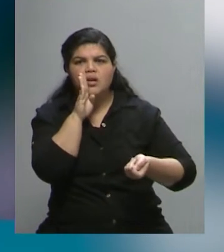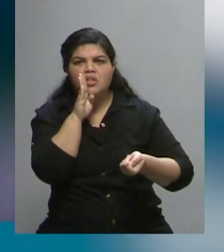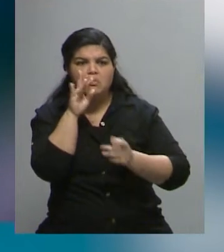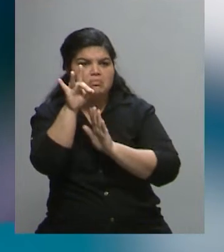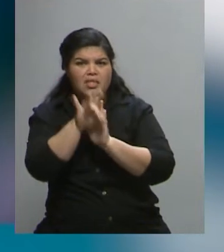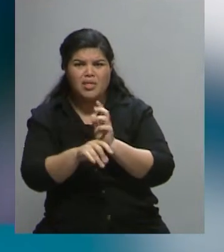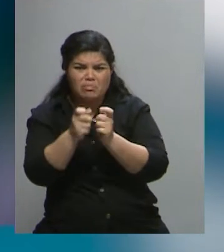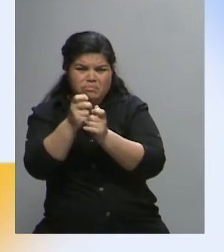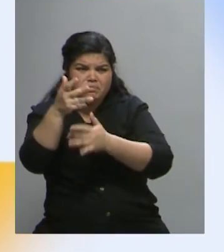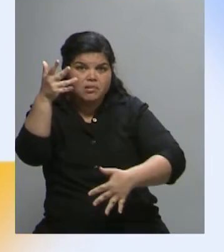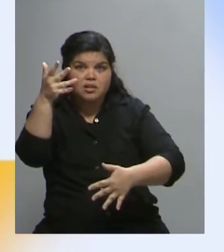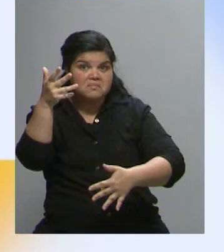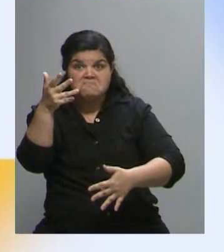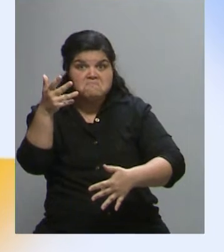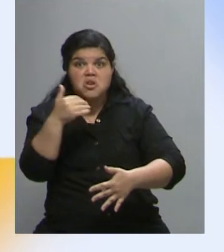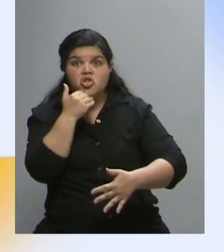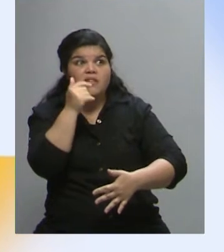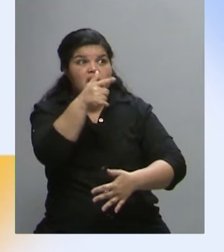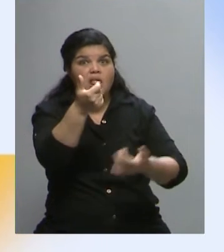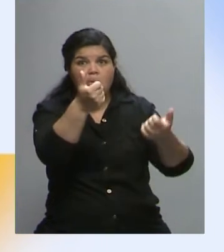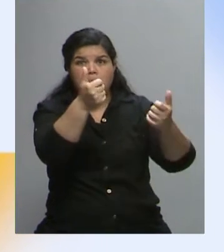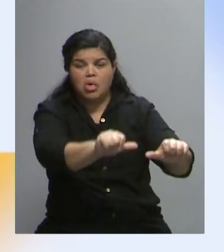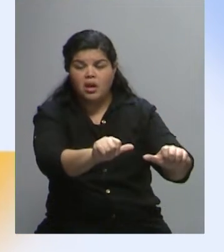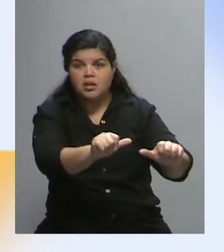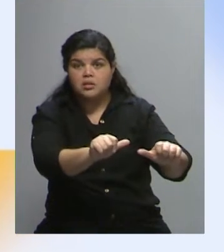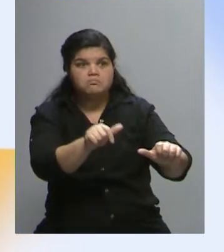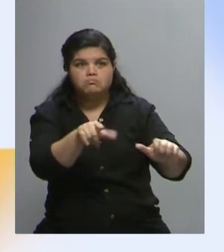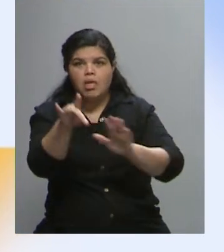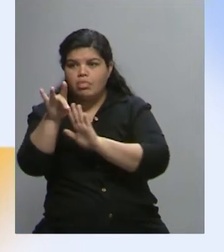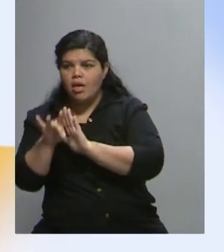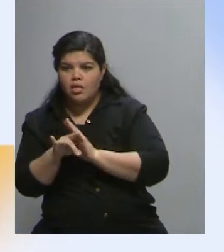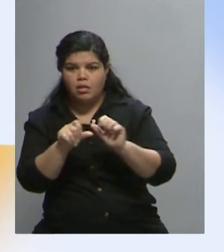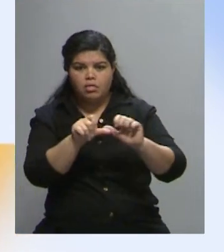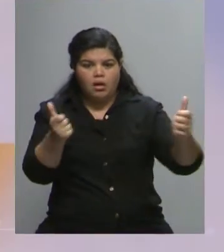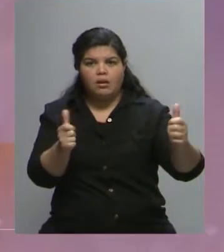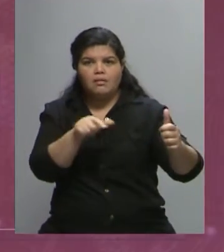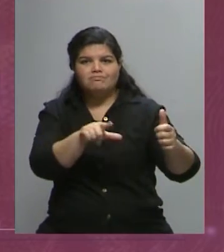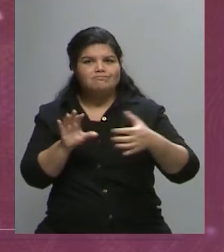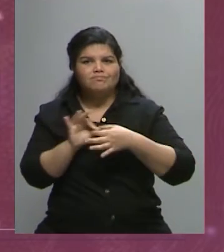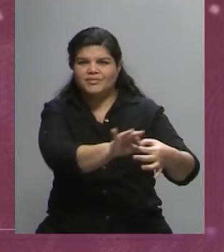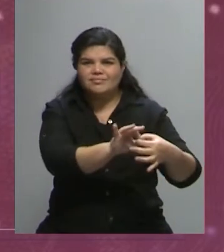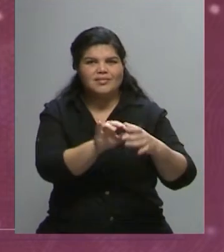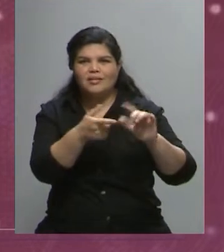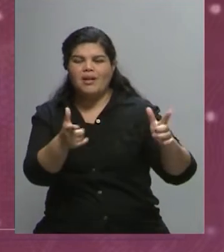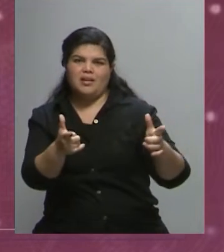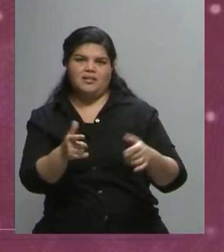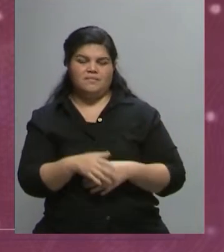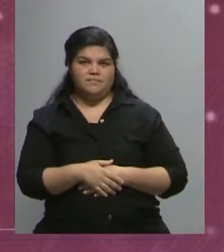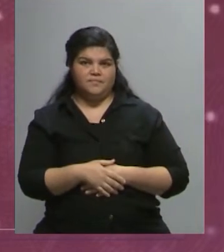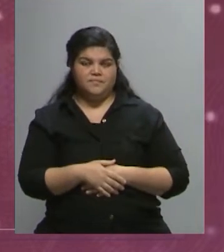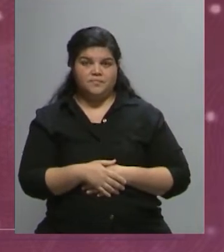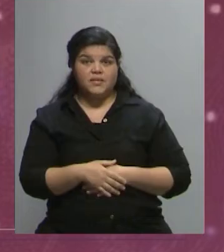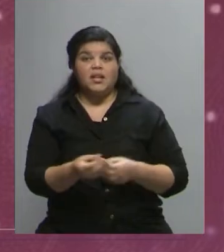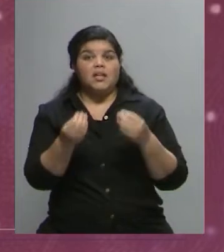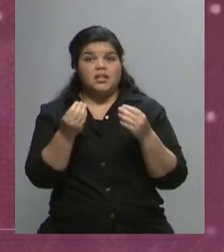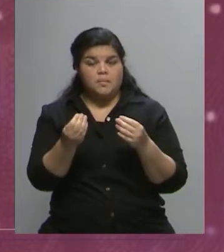embargo la irrupción de Donald Trump en la política estuvo ajena a prácticamente todo tipo de mecanismo, tanto tradicional como innovador. Entonces, en definitiva,